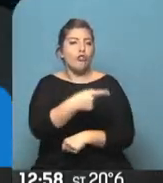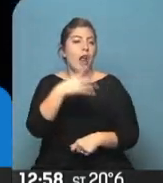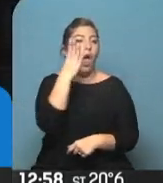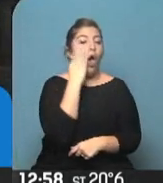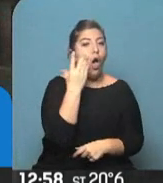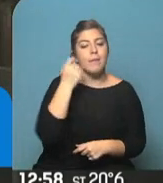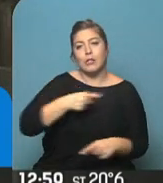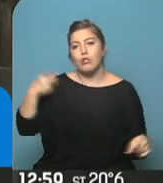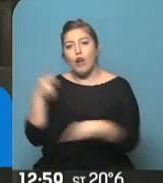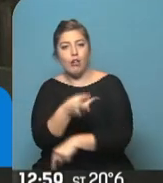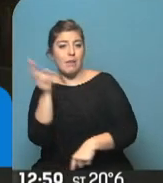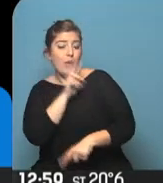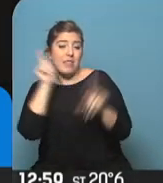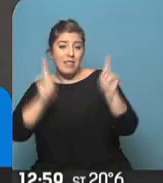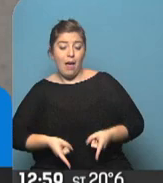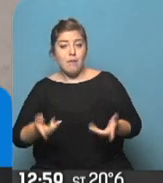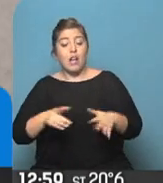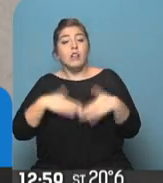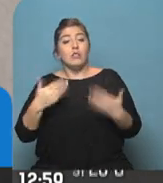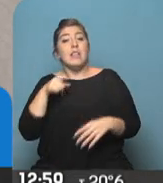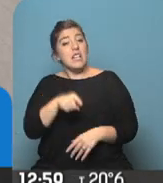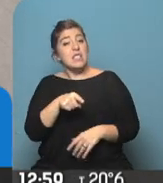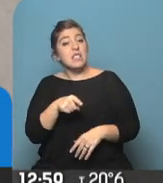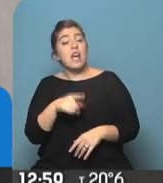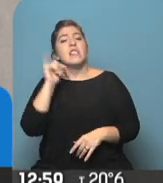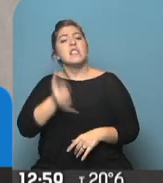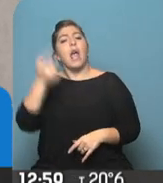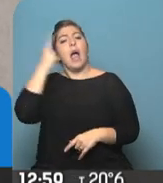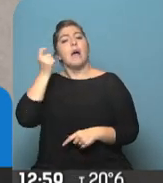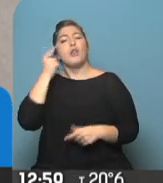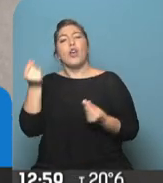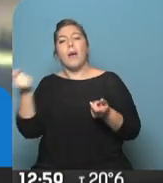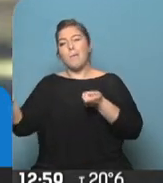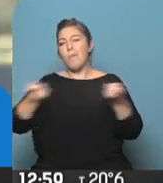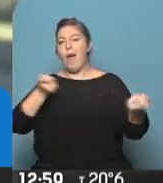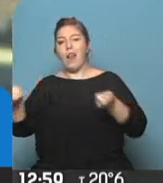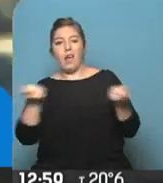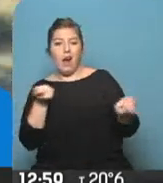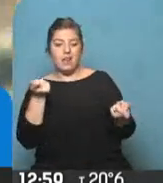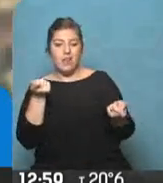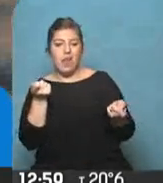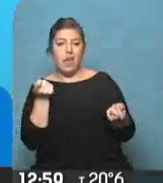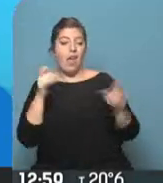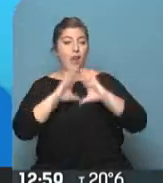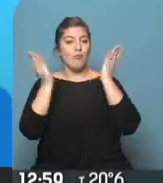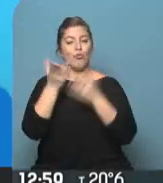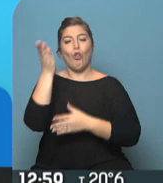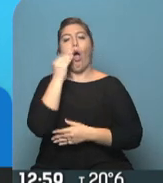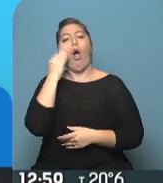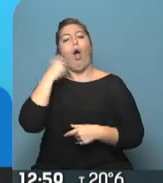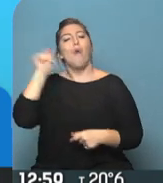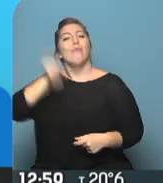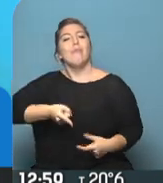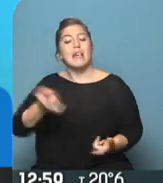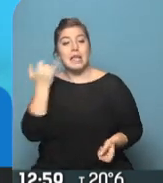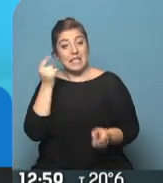ya las mujeres pero ella lo que se ha aprendido es a moverse en un mundo de hombres ya tratar